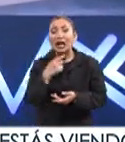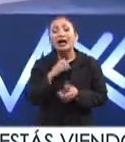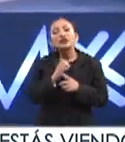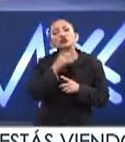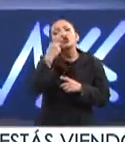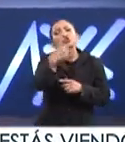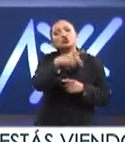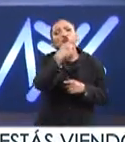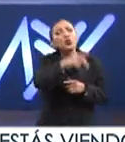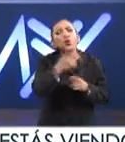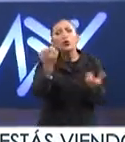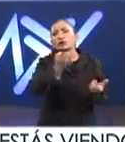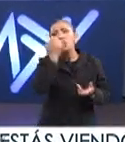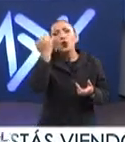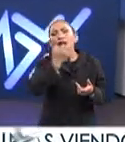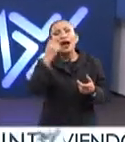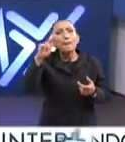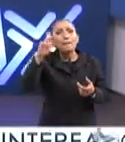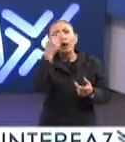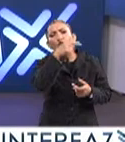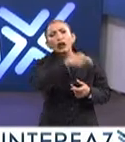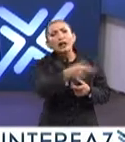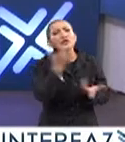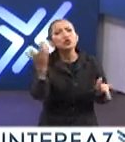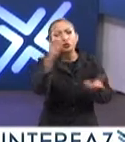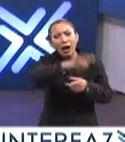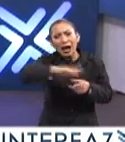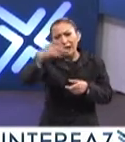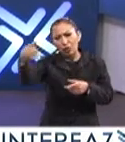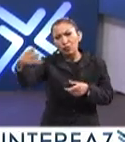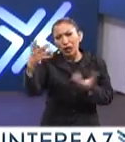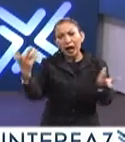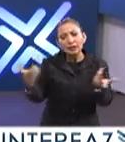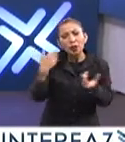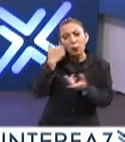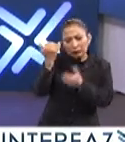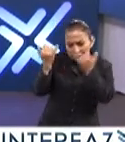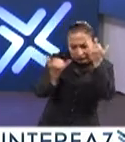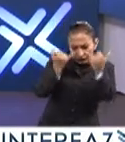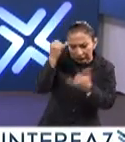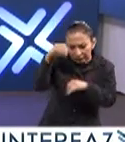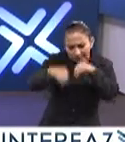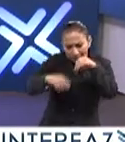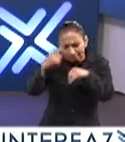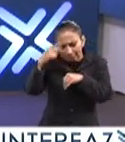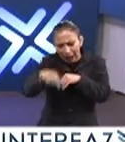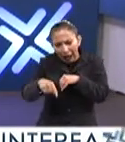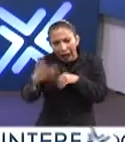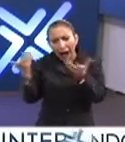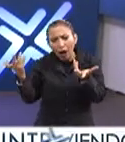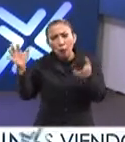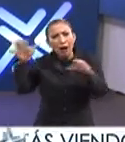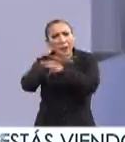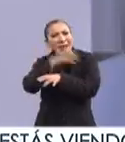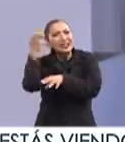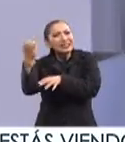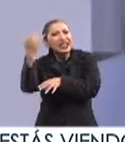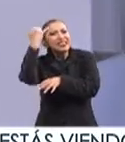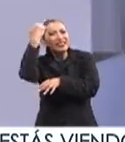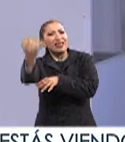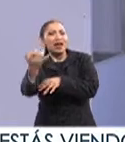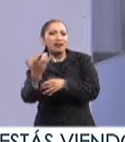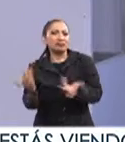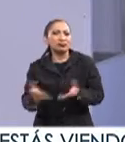Politécnico, desde esta área que usted coordina, intentan generar estrategias para de alguna forma revertir